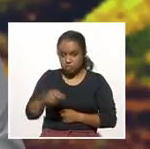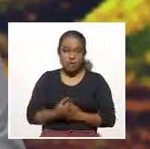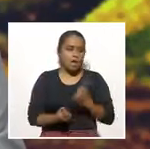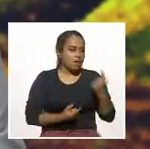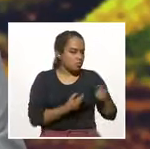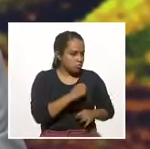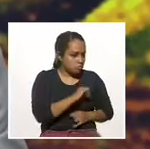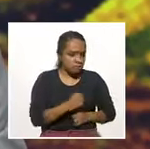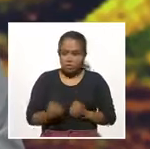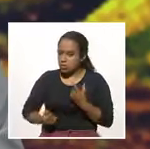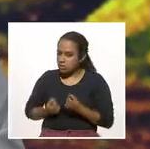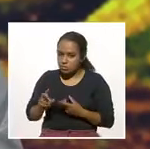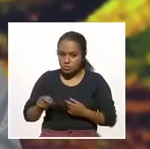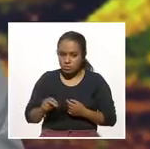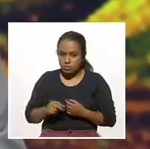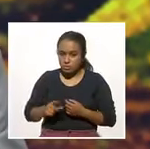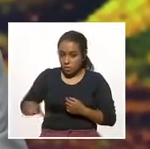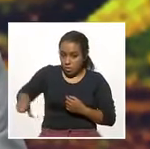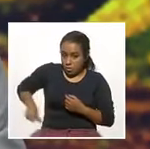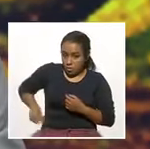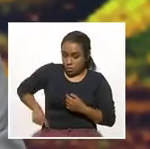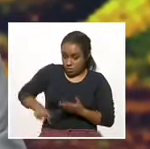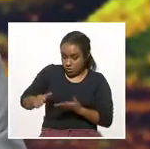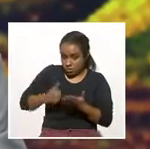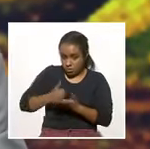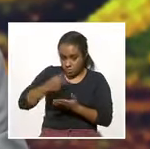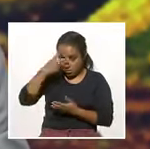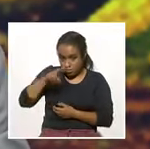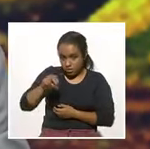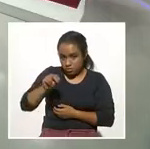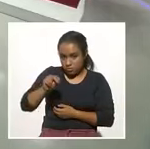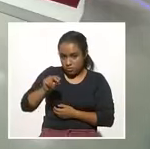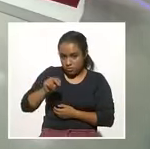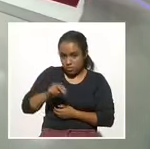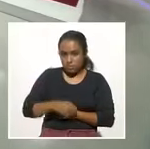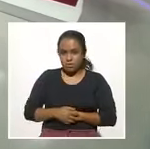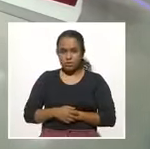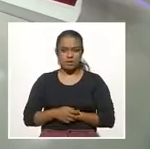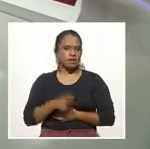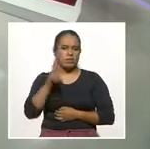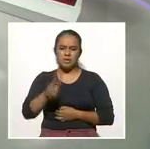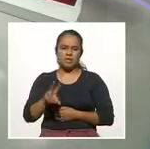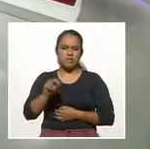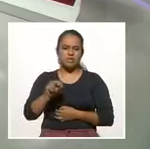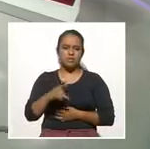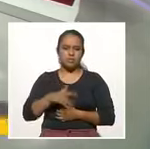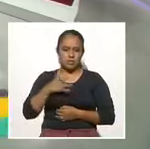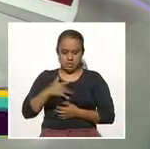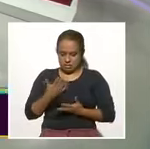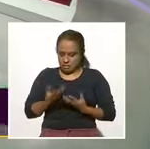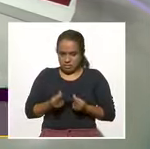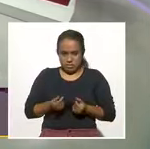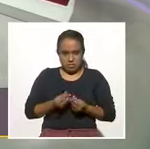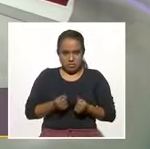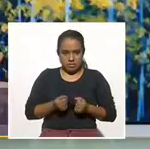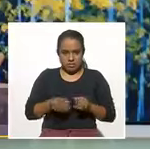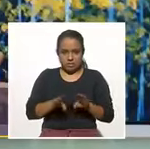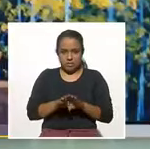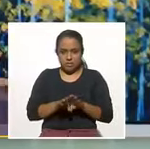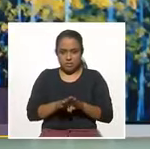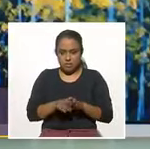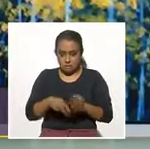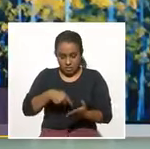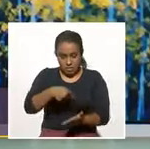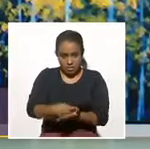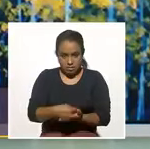eso y otros no. Desde el gobierno de la ciudad no diríamos eso, no sé qué diría el gobierno federal. La verdad no se antoja, porque uno siente como el adrenalinazo, no te puedes acostar. A